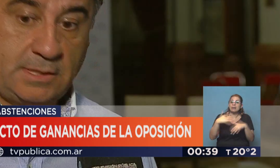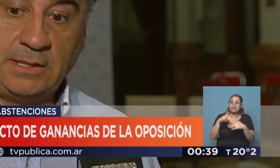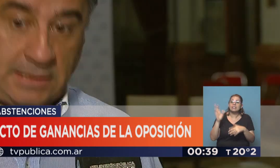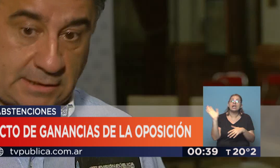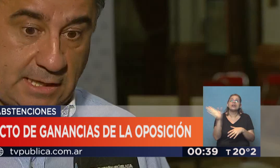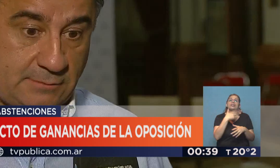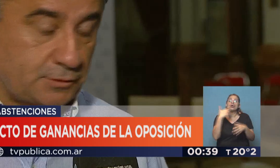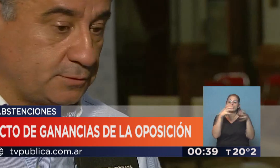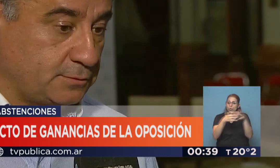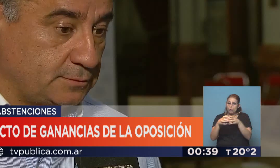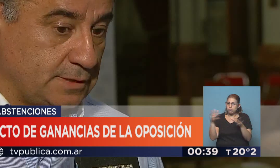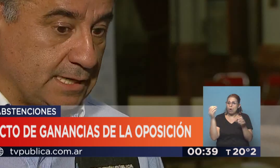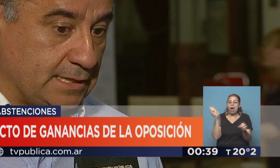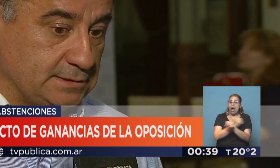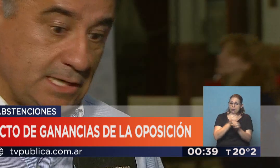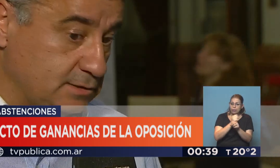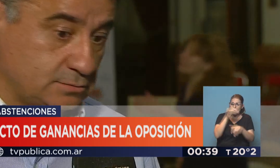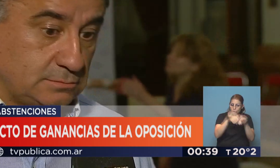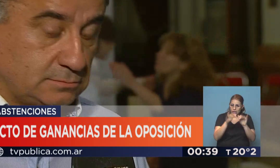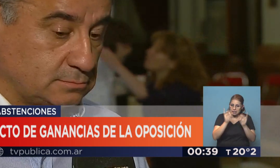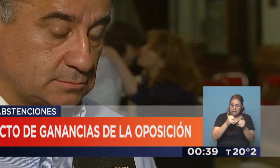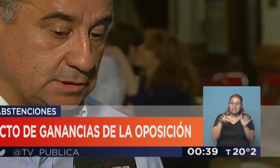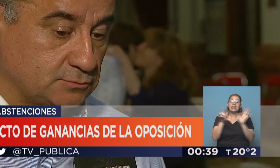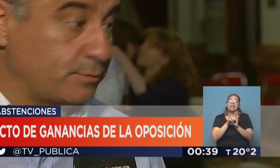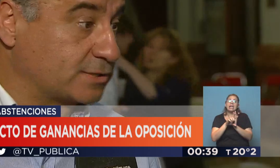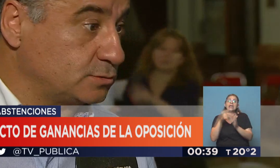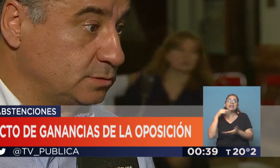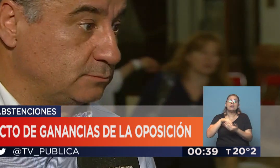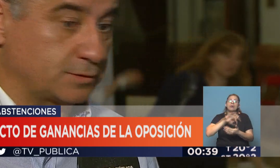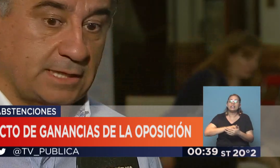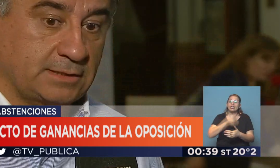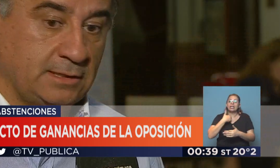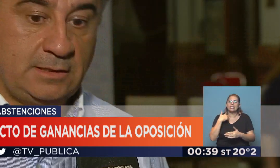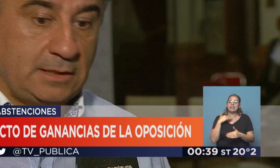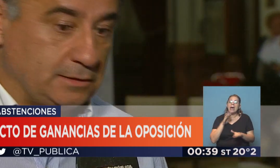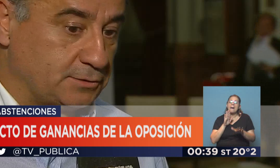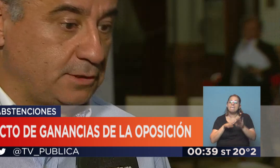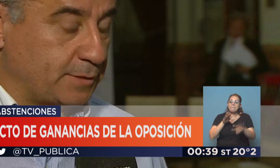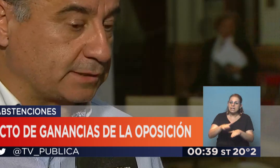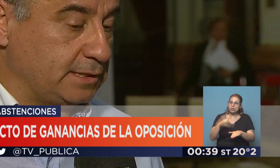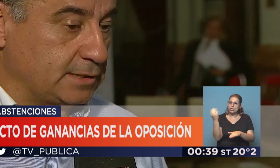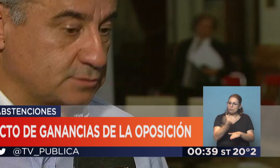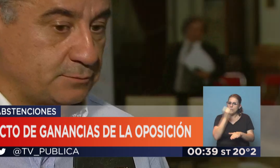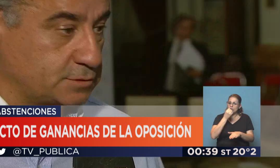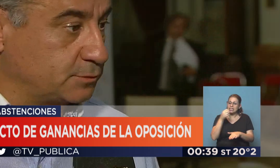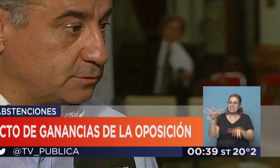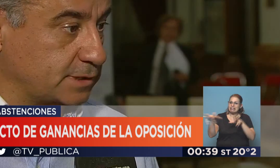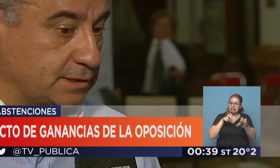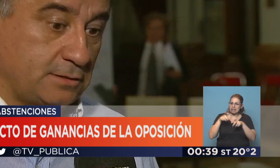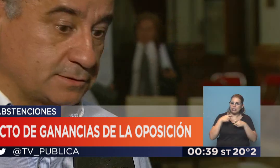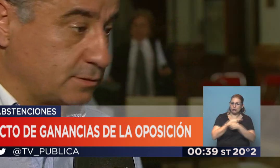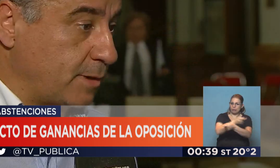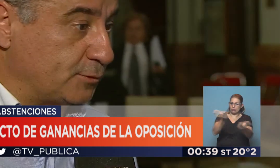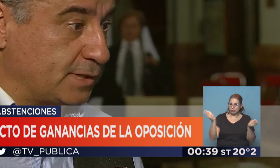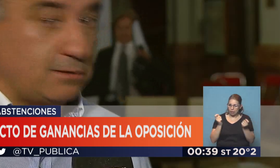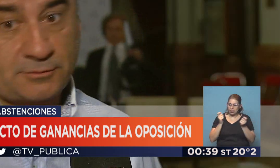todos. Y esta ley de impuesto a las ganancias es un paso importante en distribuir parte del ingreso que producimos todos los